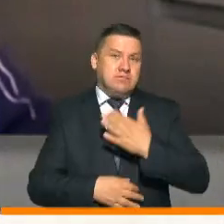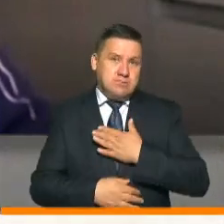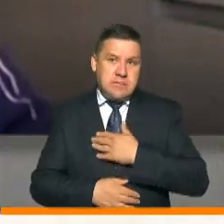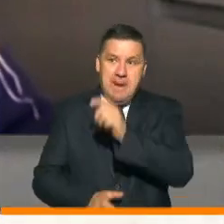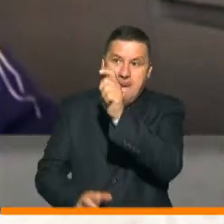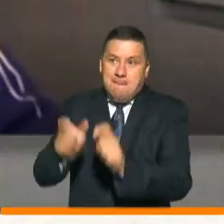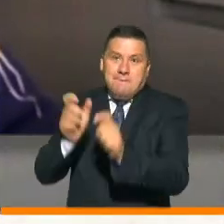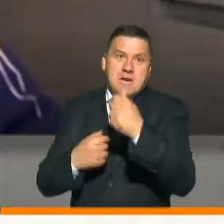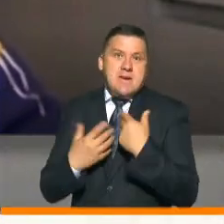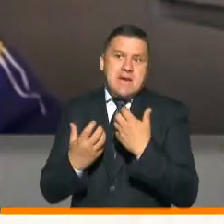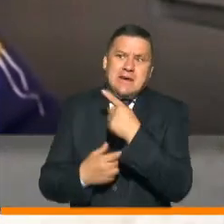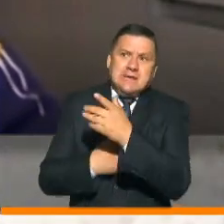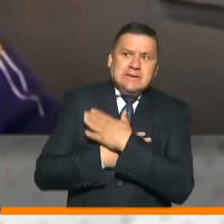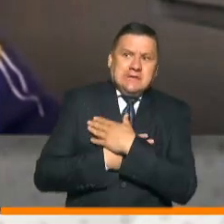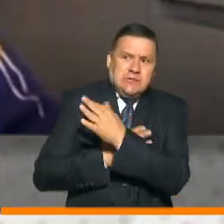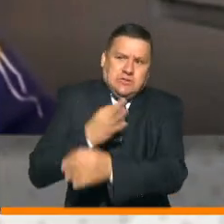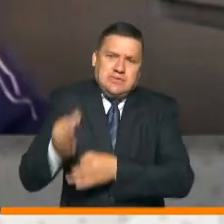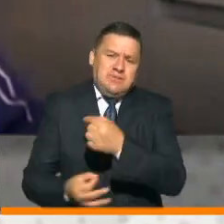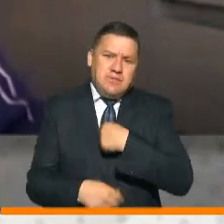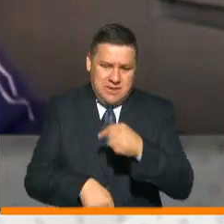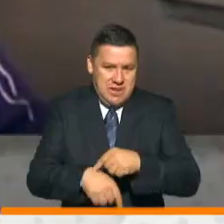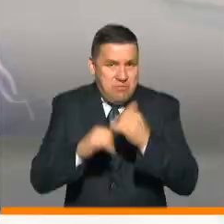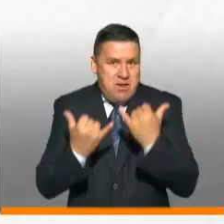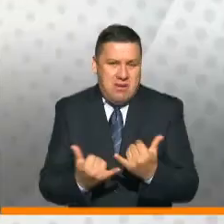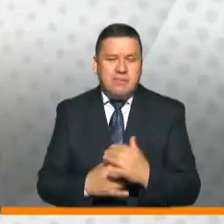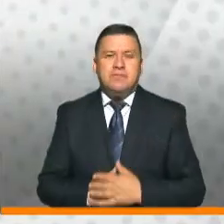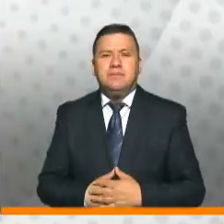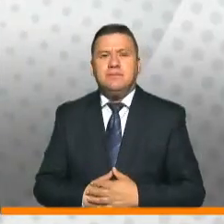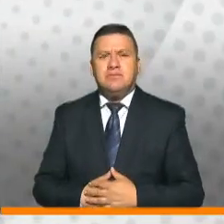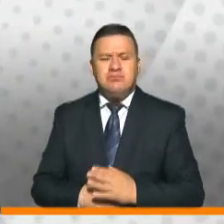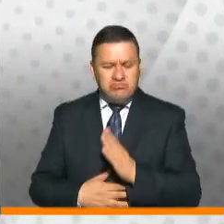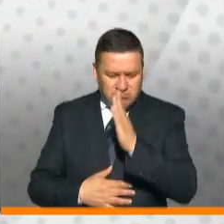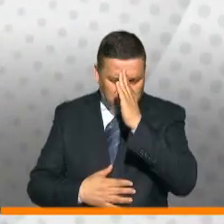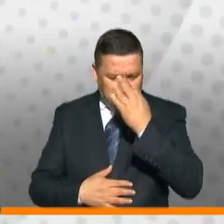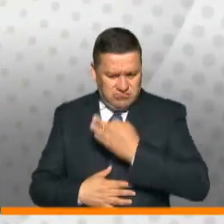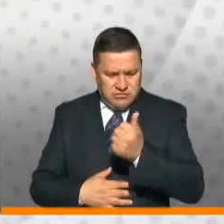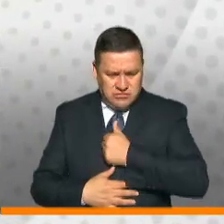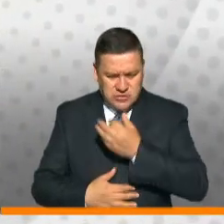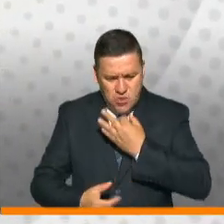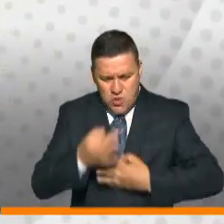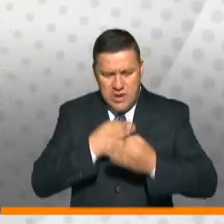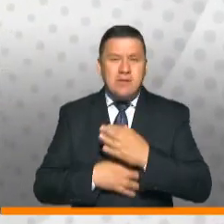las personas que queremos. Entonces es el momento para cuidarnos más que nunca. Con disciplina y